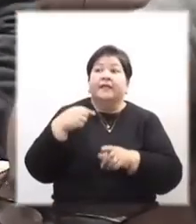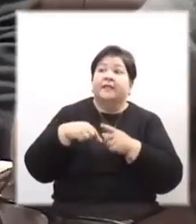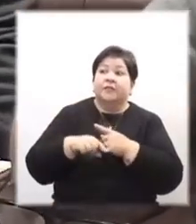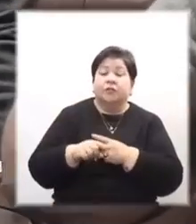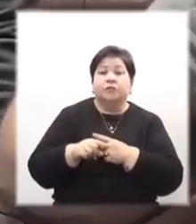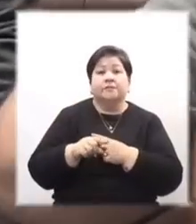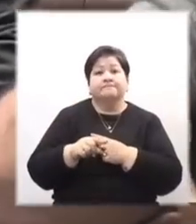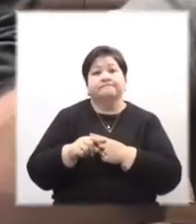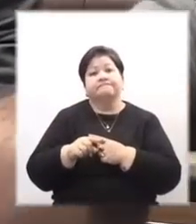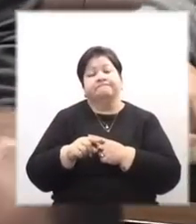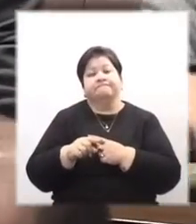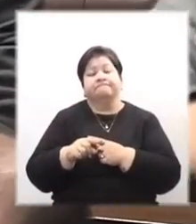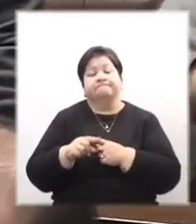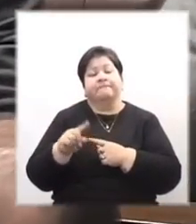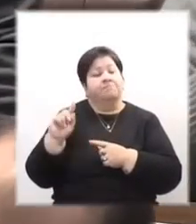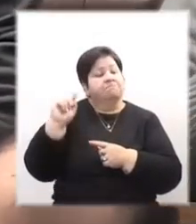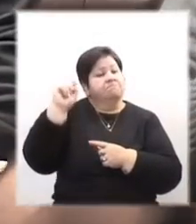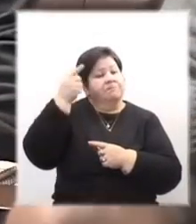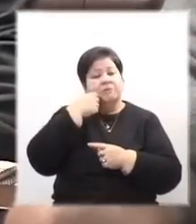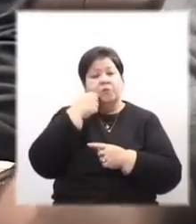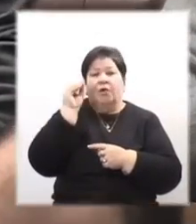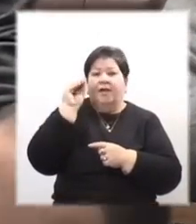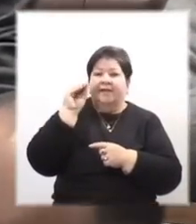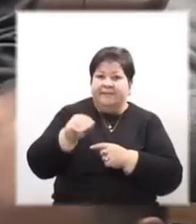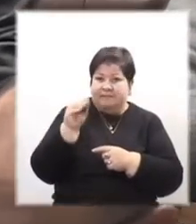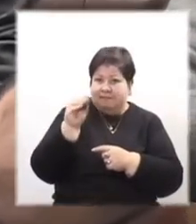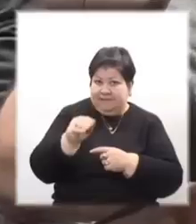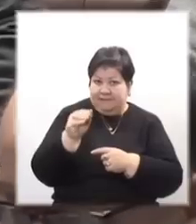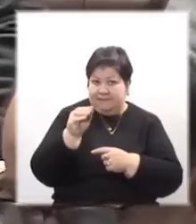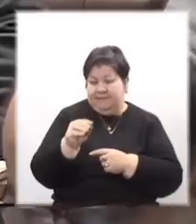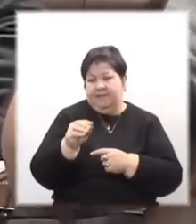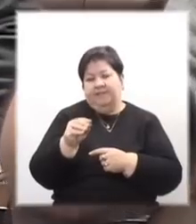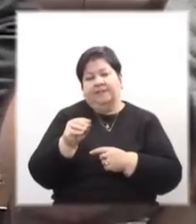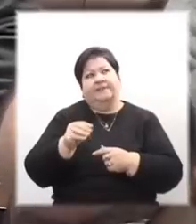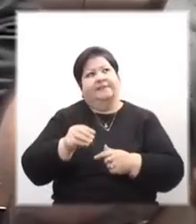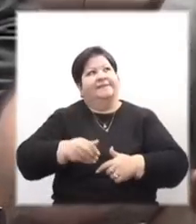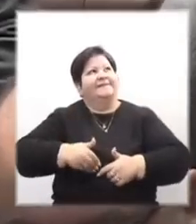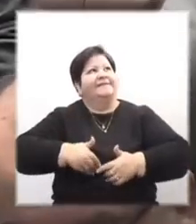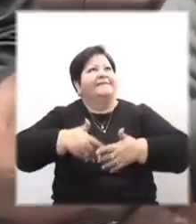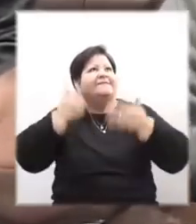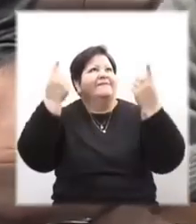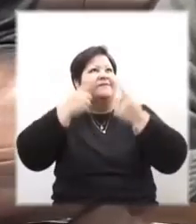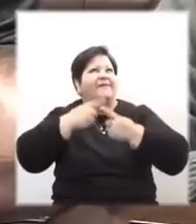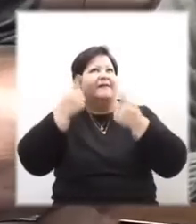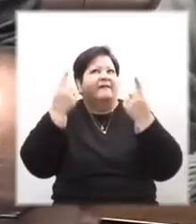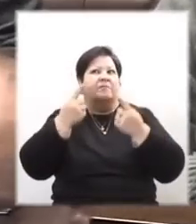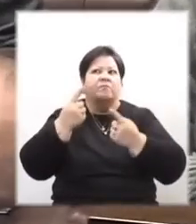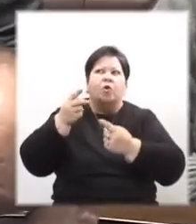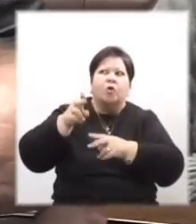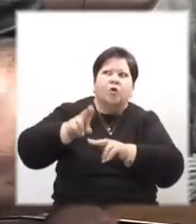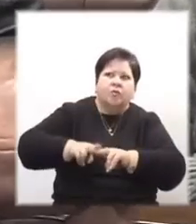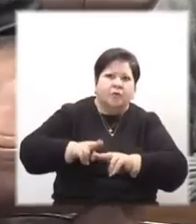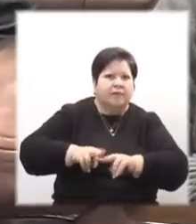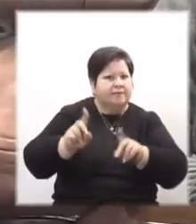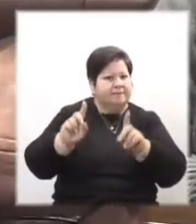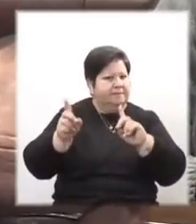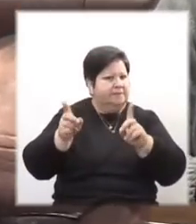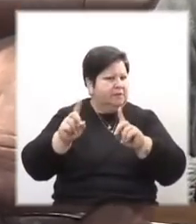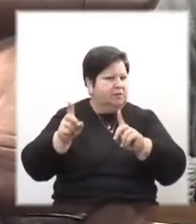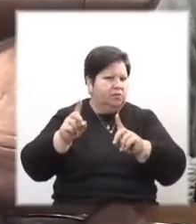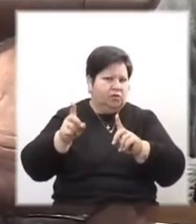primera advertencia. Nosotros no vamos a festejar muertes, no vamos a ver quién